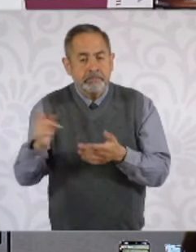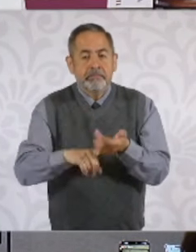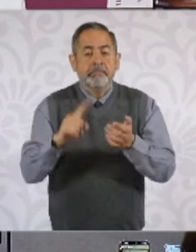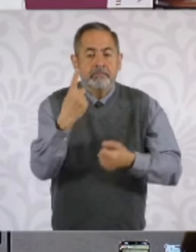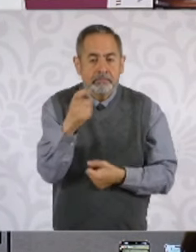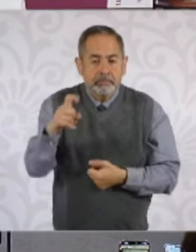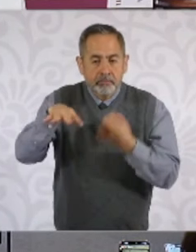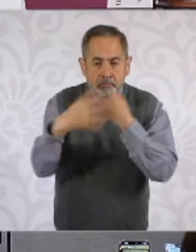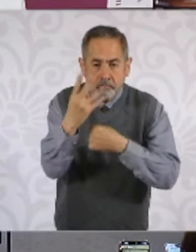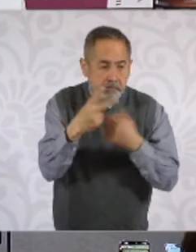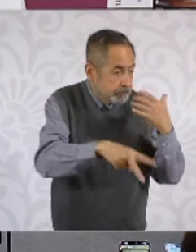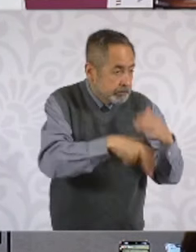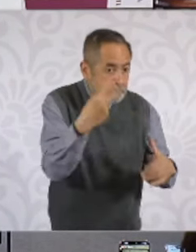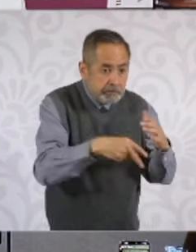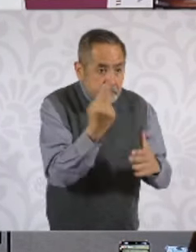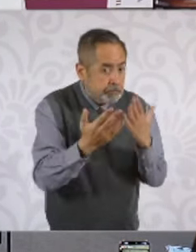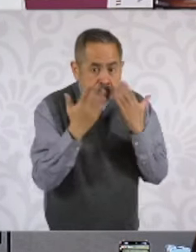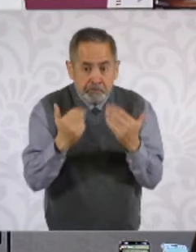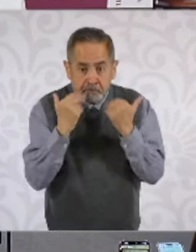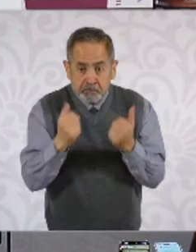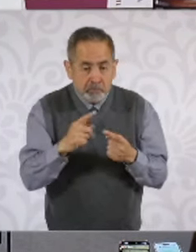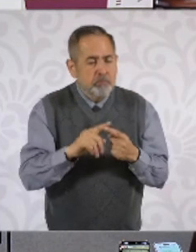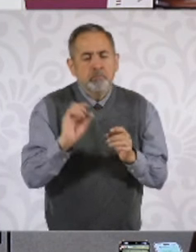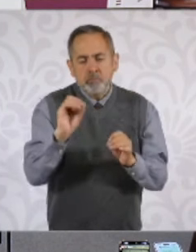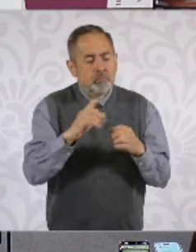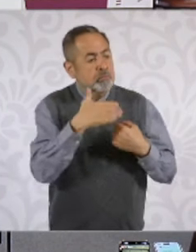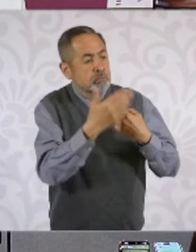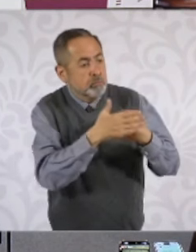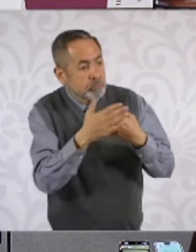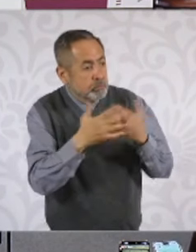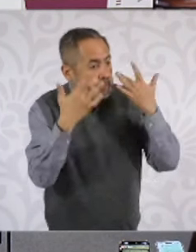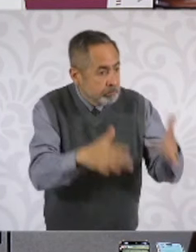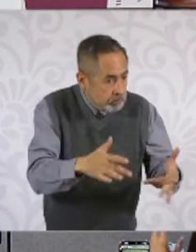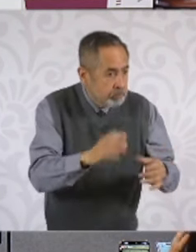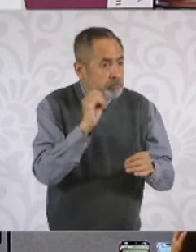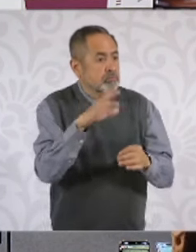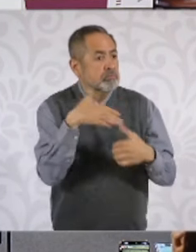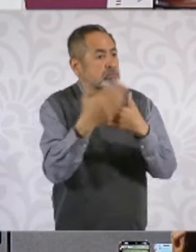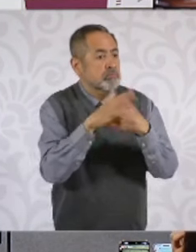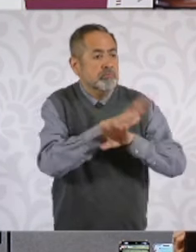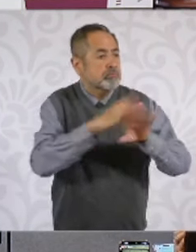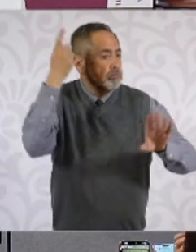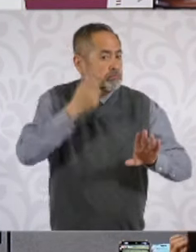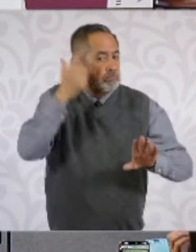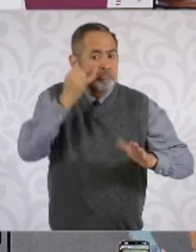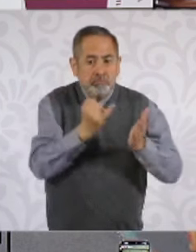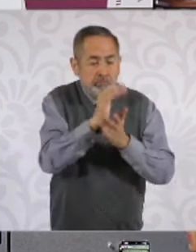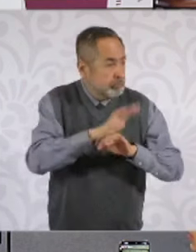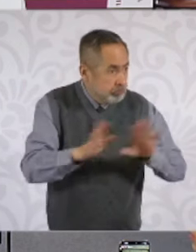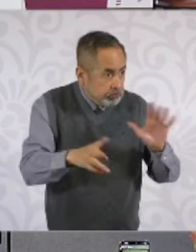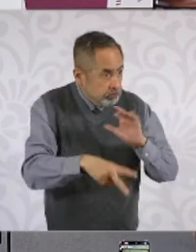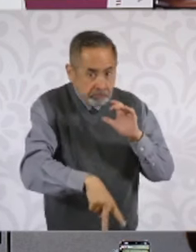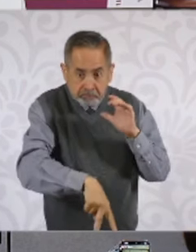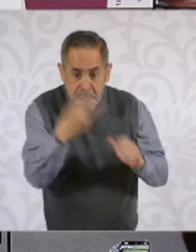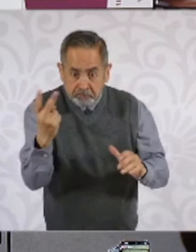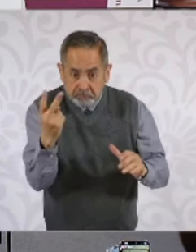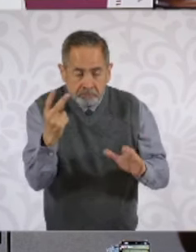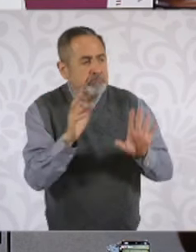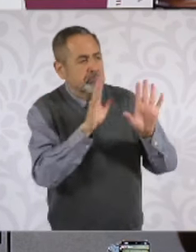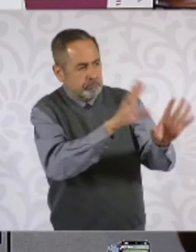espacios vacantes, renuncias y o retiros programados de magistrados, así como de